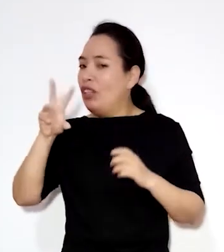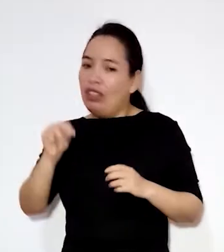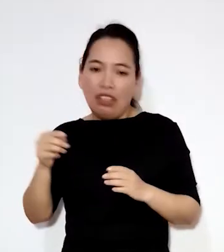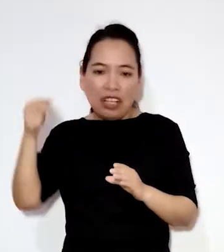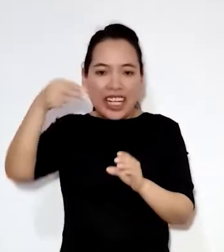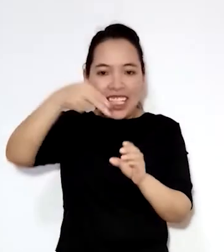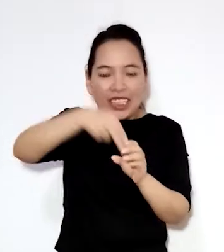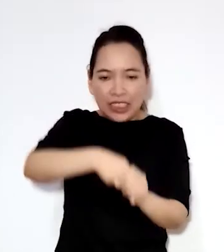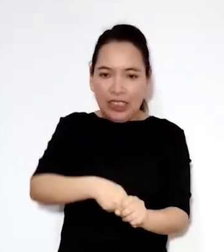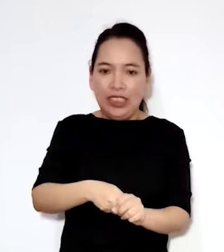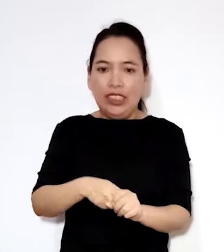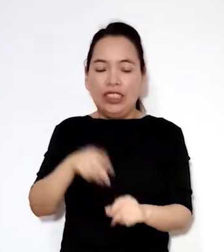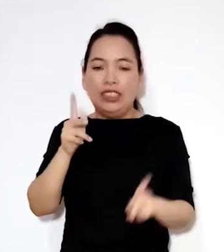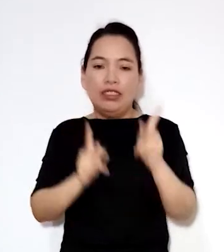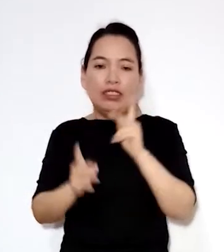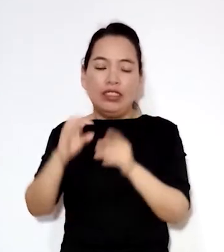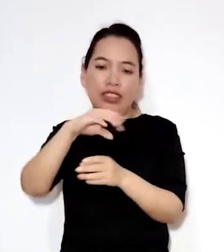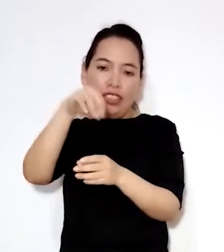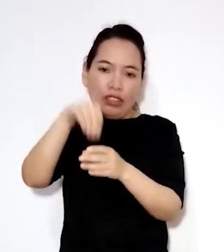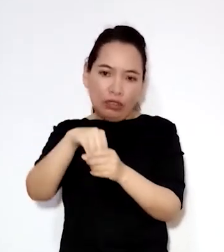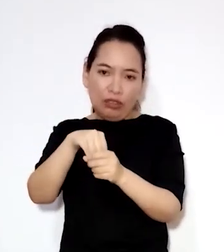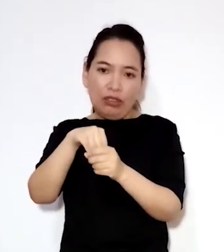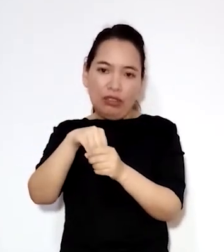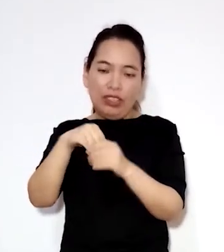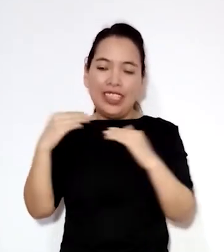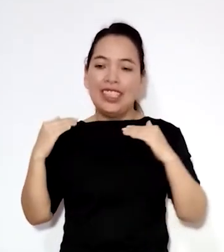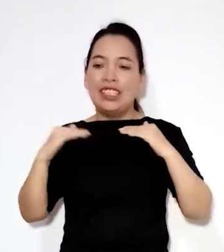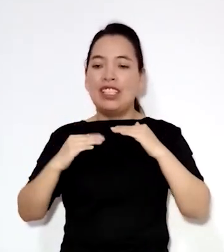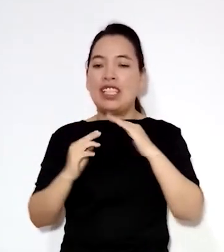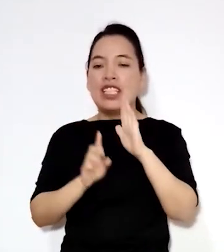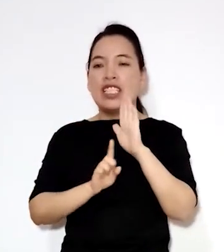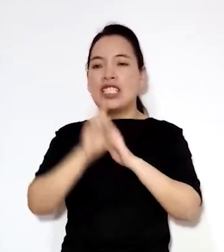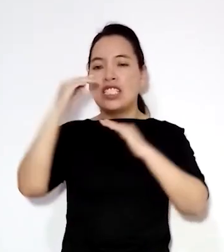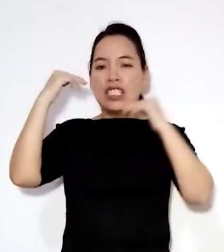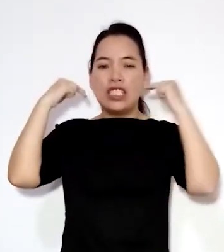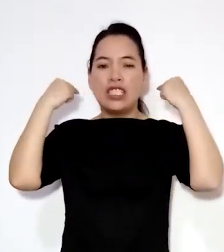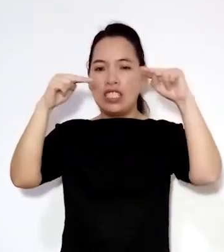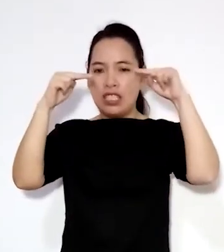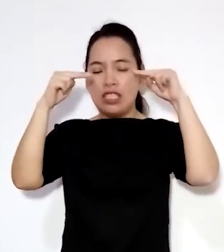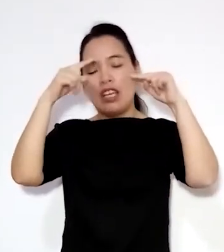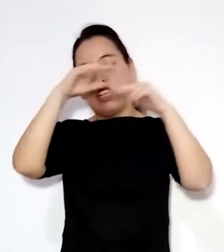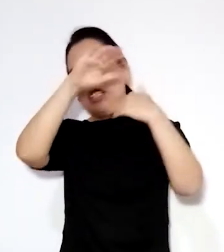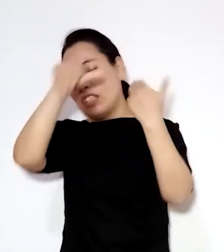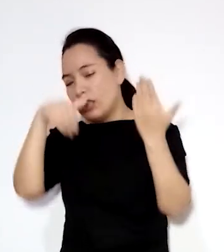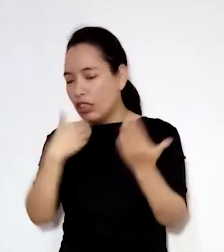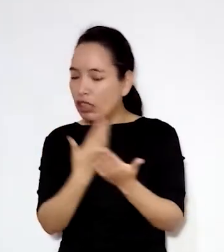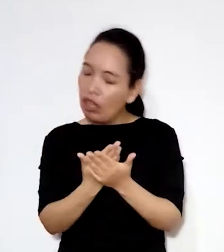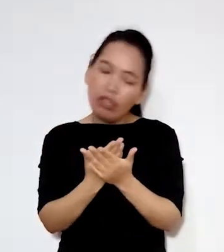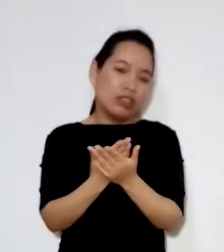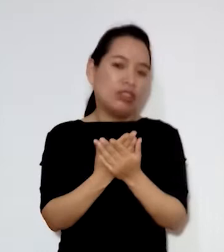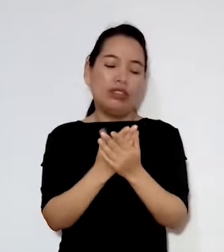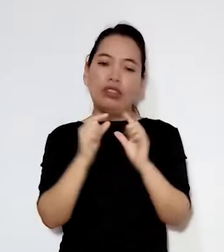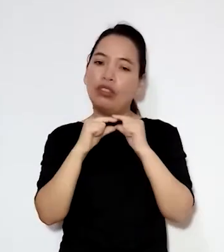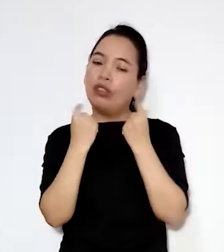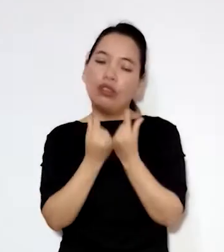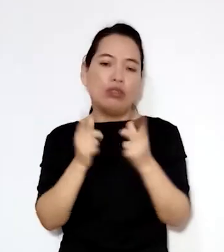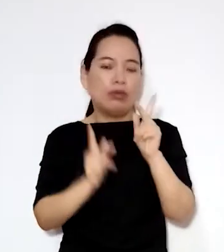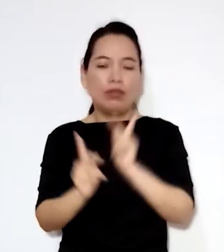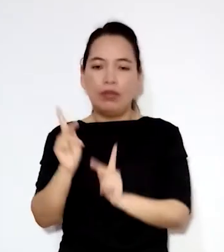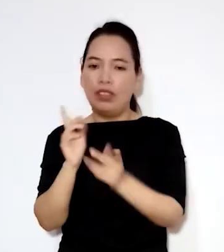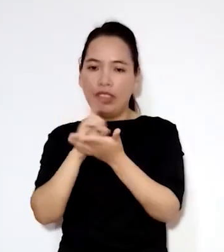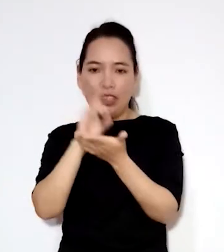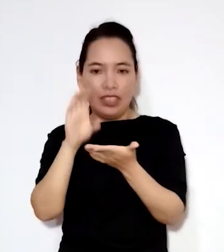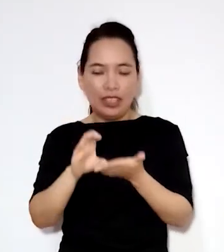discutir, pero es cierto que hasta que dentro de nuestros sistemas educativos no